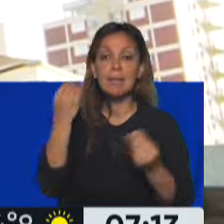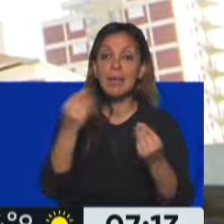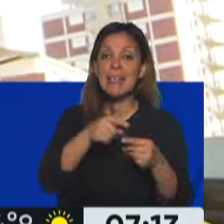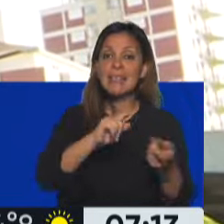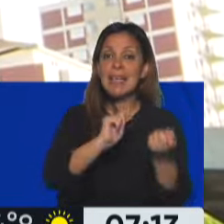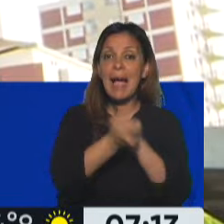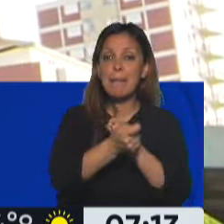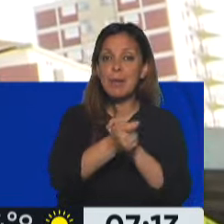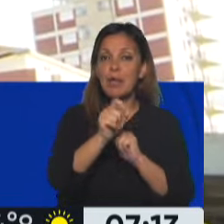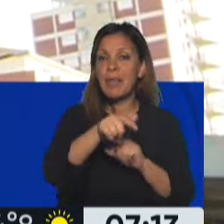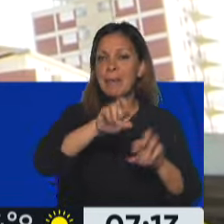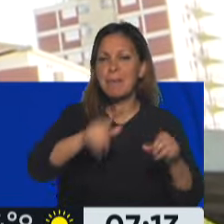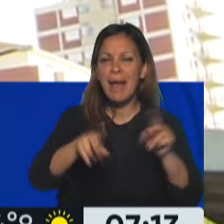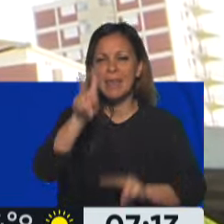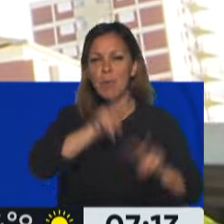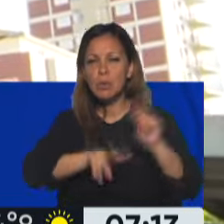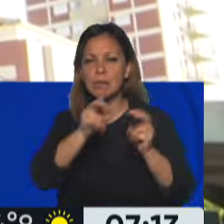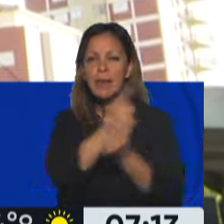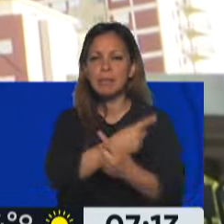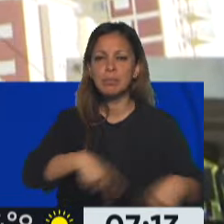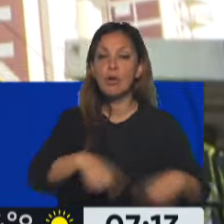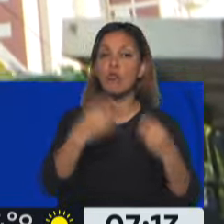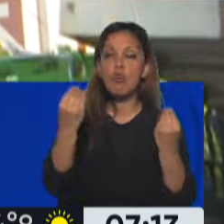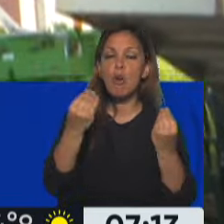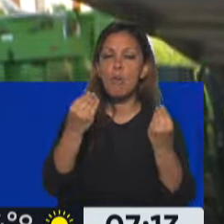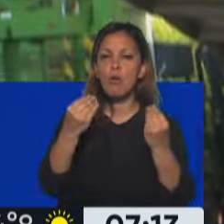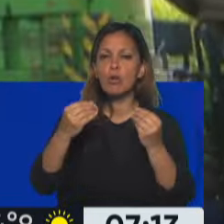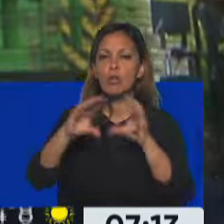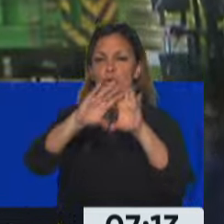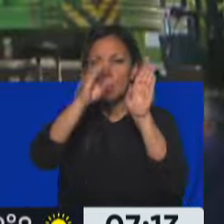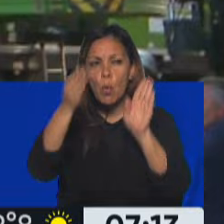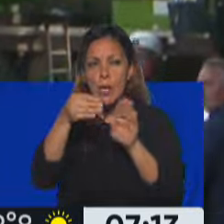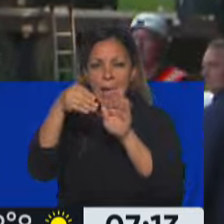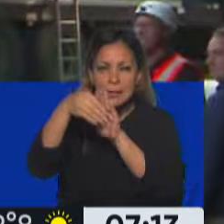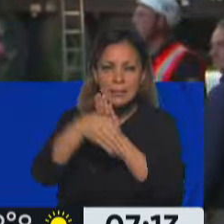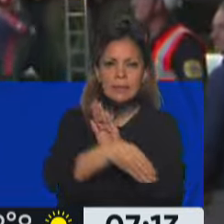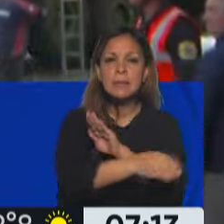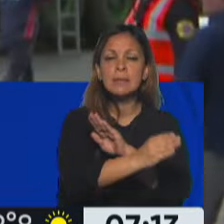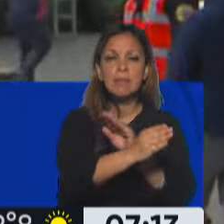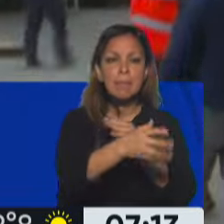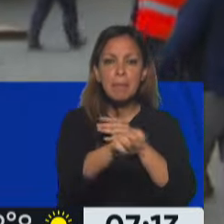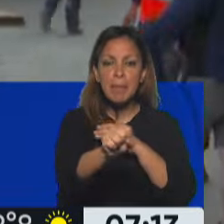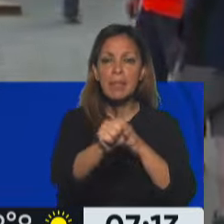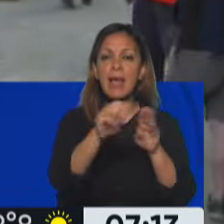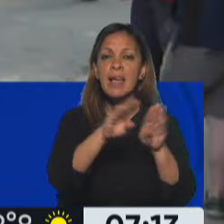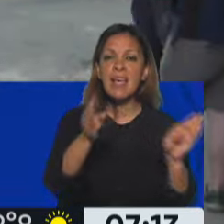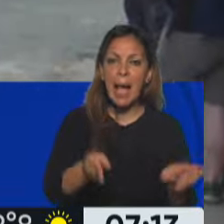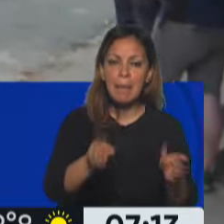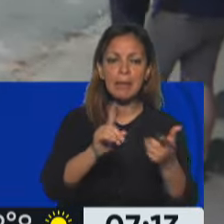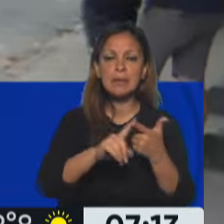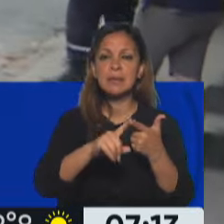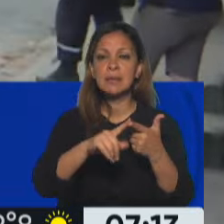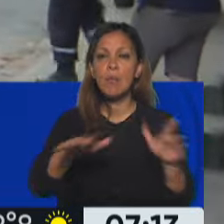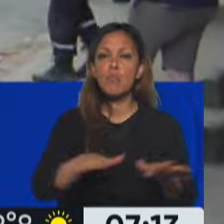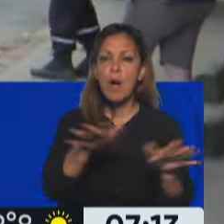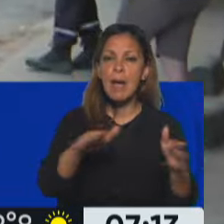lo que se ha hecho es entrar a través de unos túneles y se encontraron camas, se encontraron muebles, se encontraron